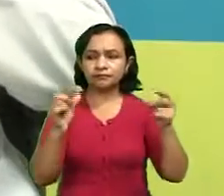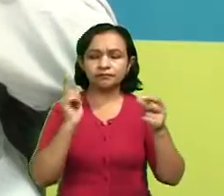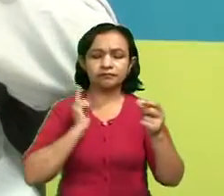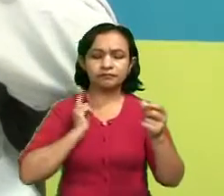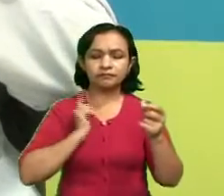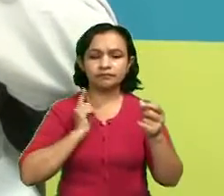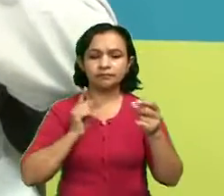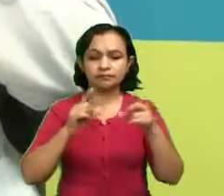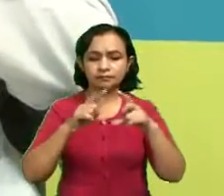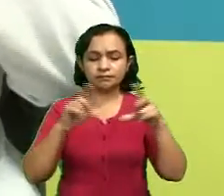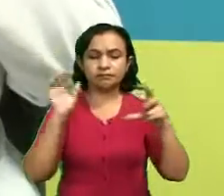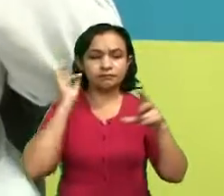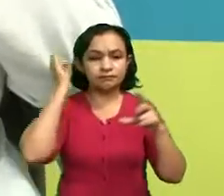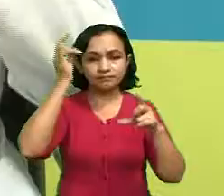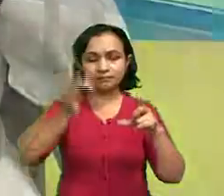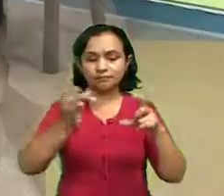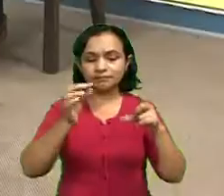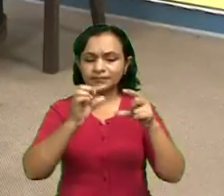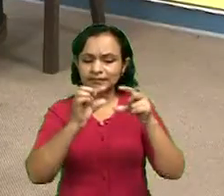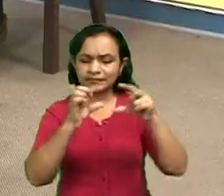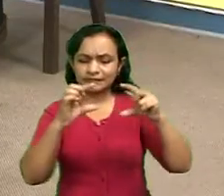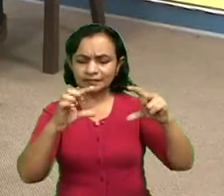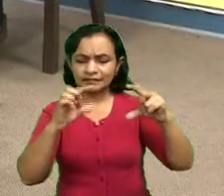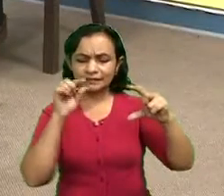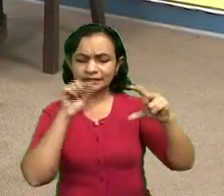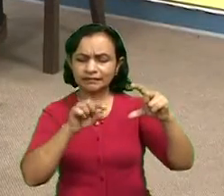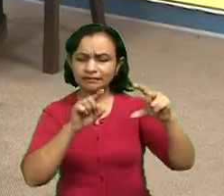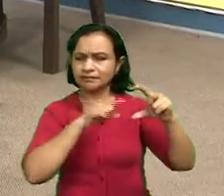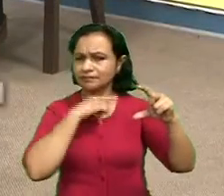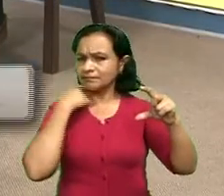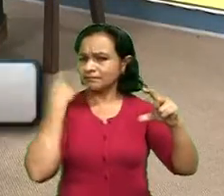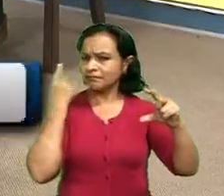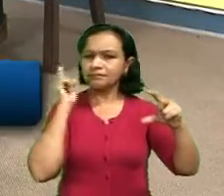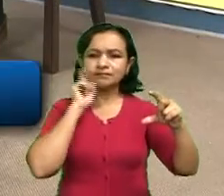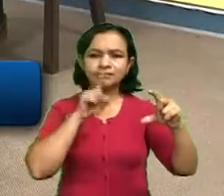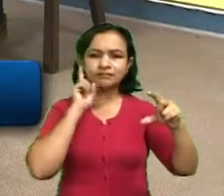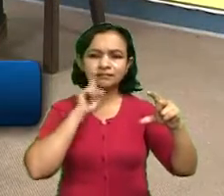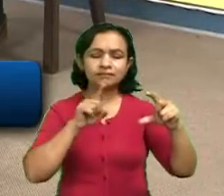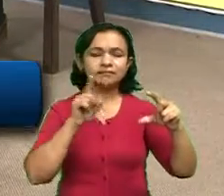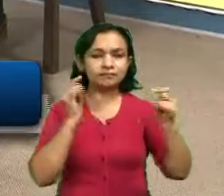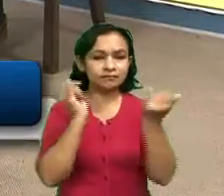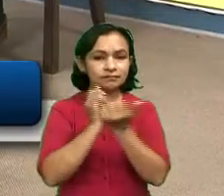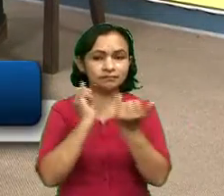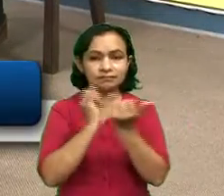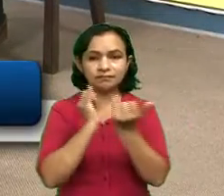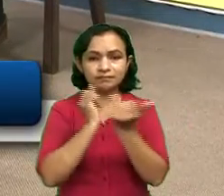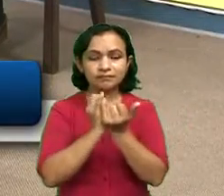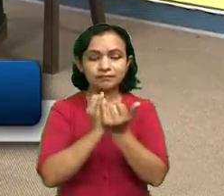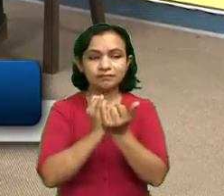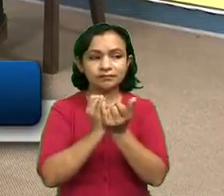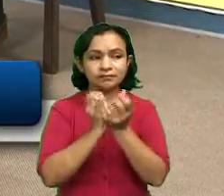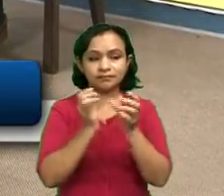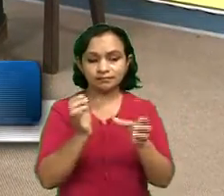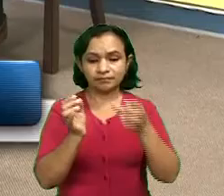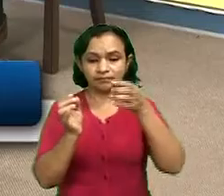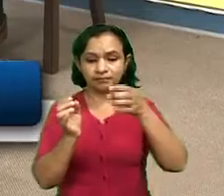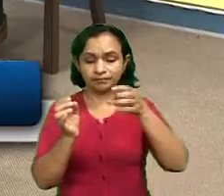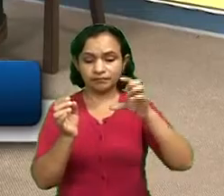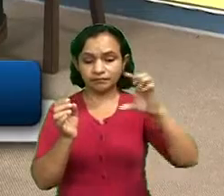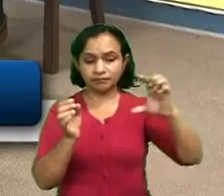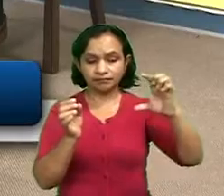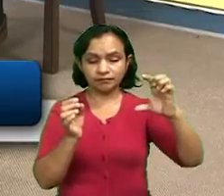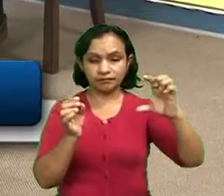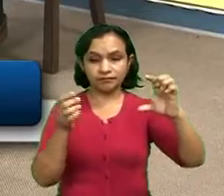los problemas con los billetes falsos, siempre hay un detallito que te dice, esto no es real. Entonces, nosotros llevamos lo que es el producto original